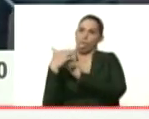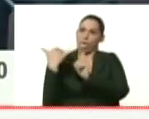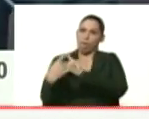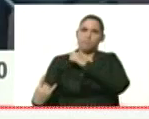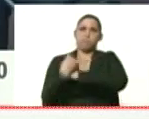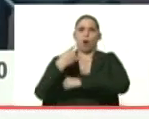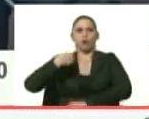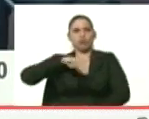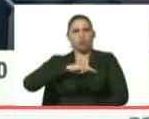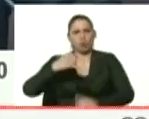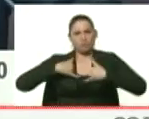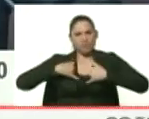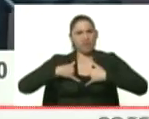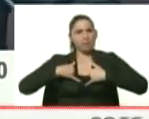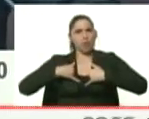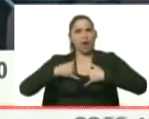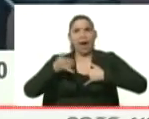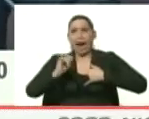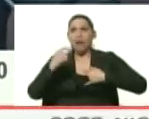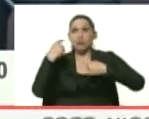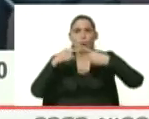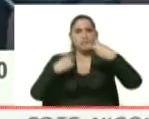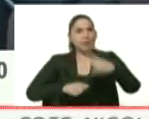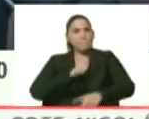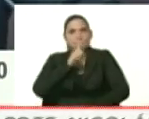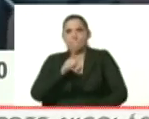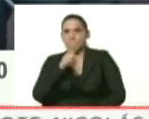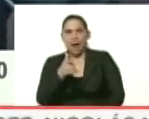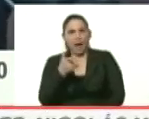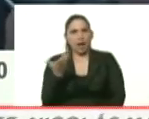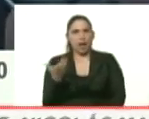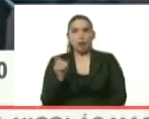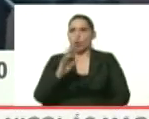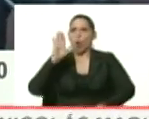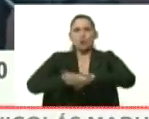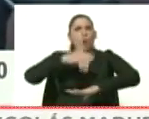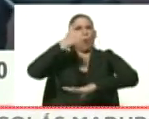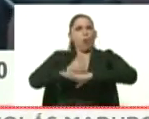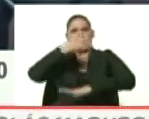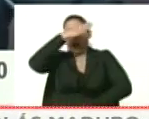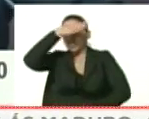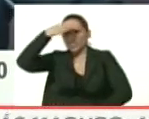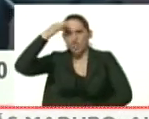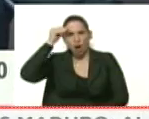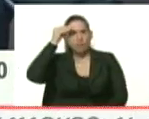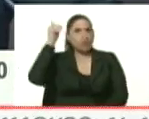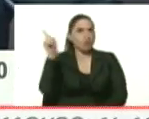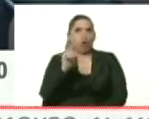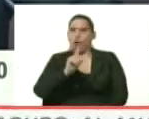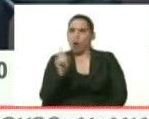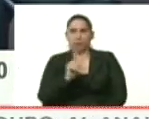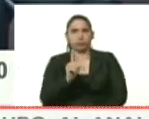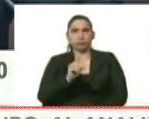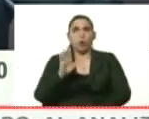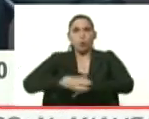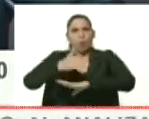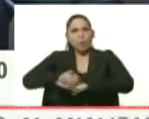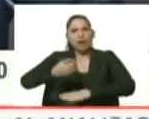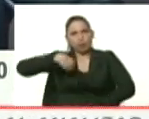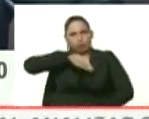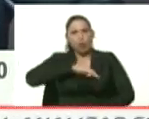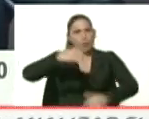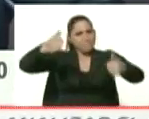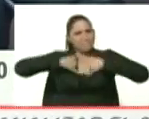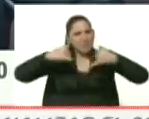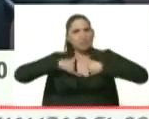autoengañemos. Hay cosas que están mal y no es por culpa de Donald Trump, es por culpa de nosotros.